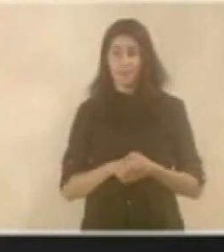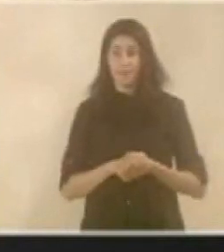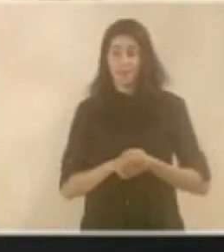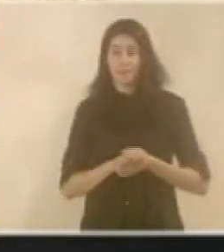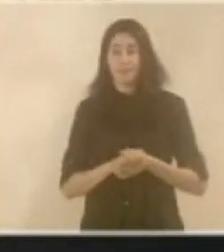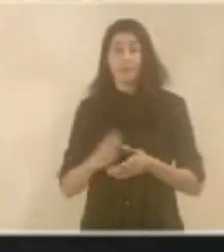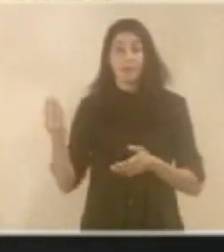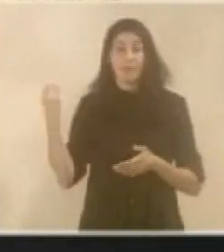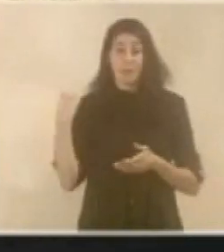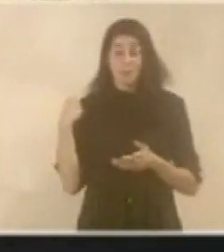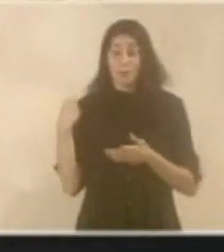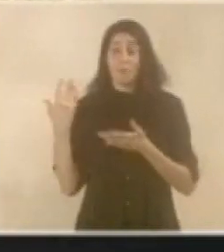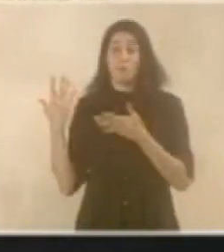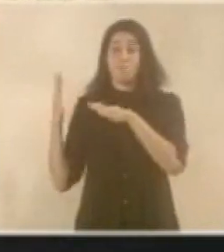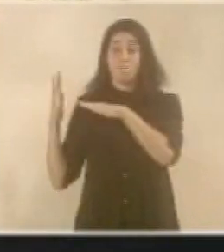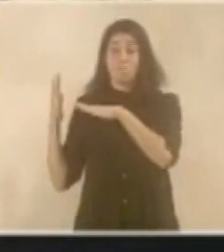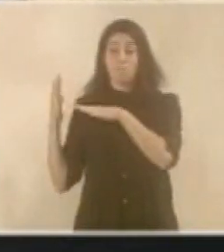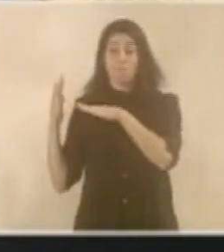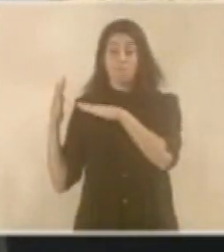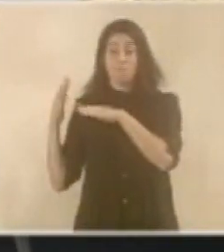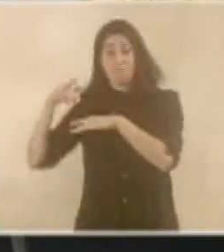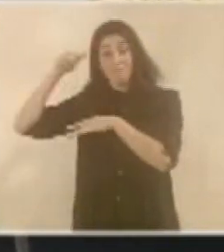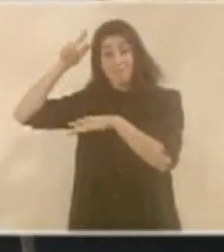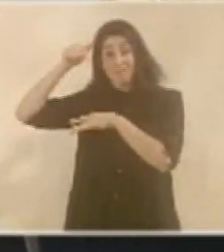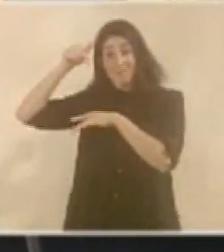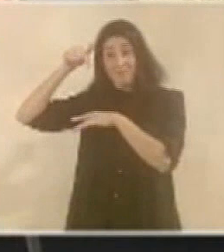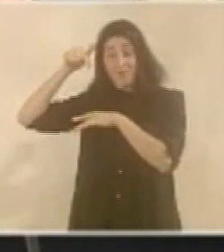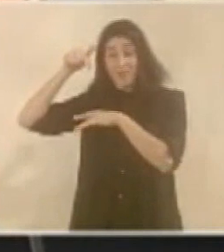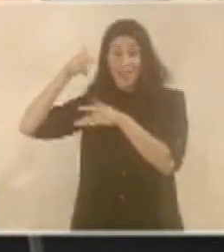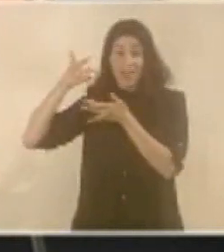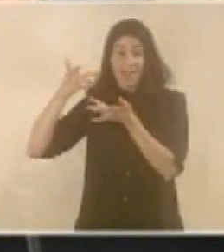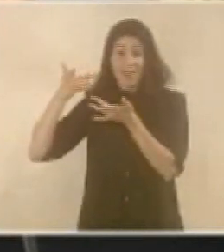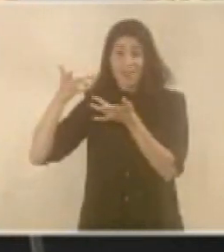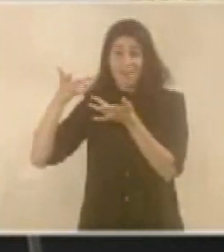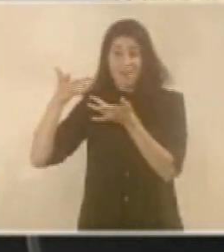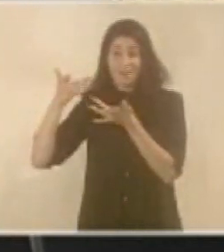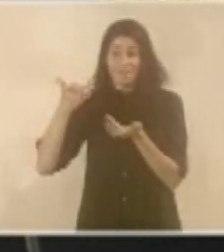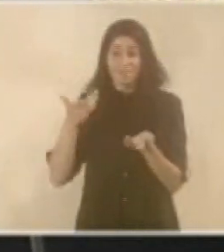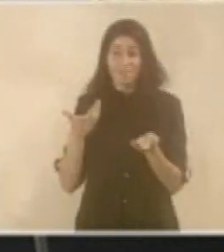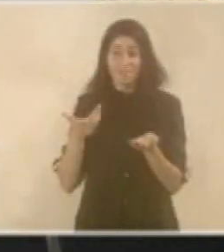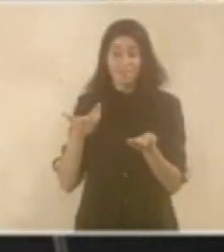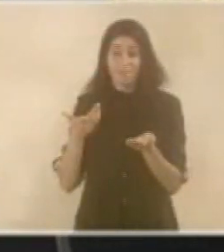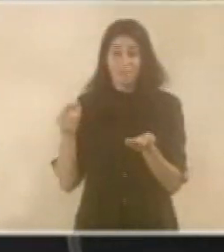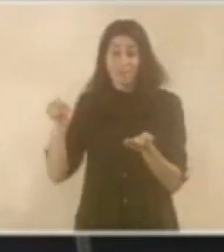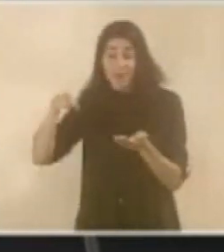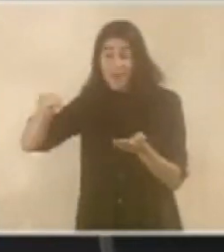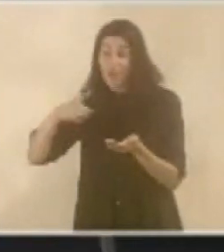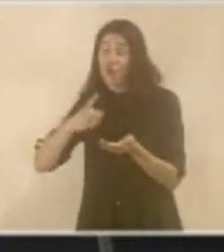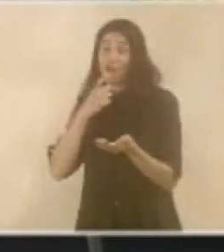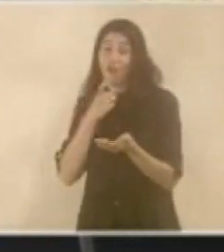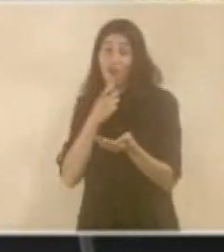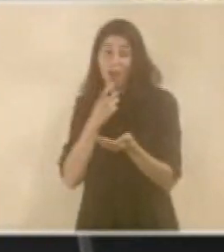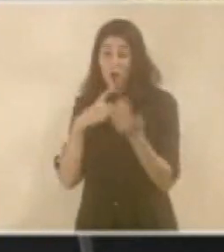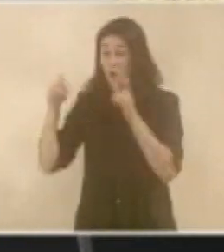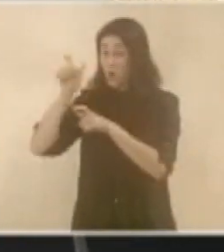a América, al rey pocas fuerzas leales le quedaban para pararlo. Los colorados no disponían de fuerzas